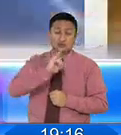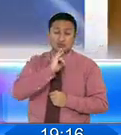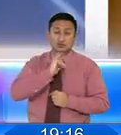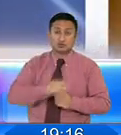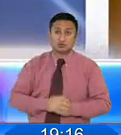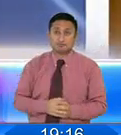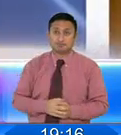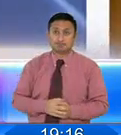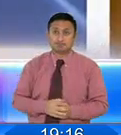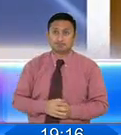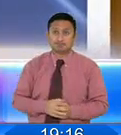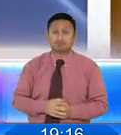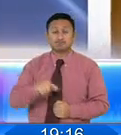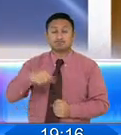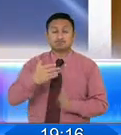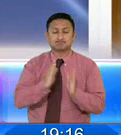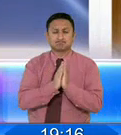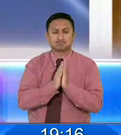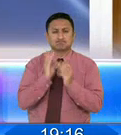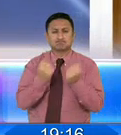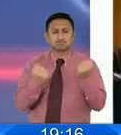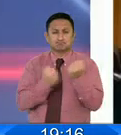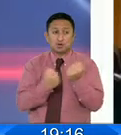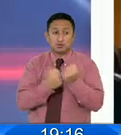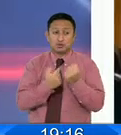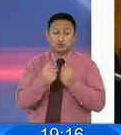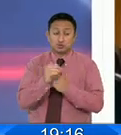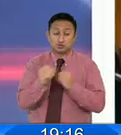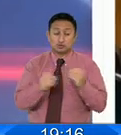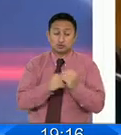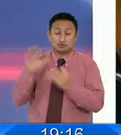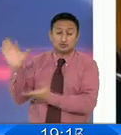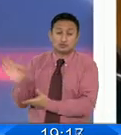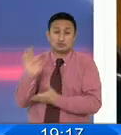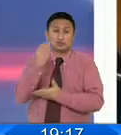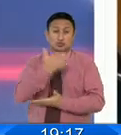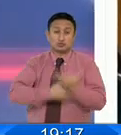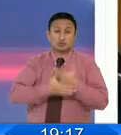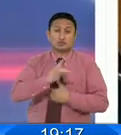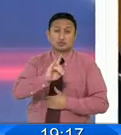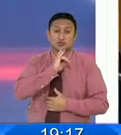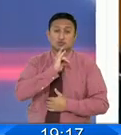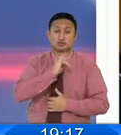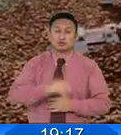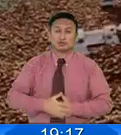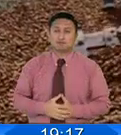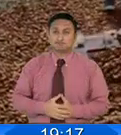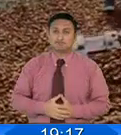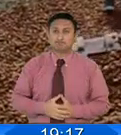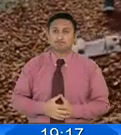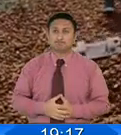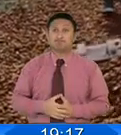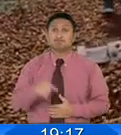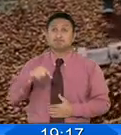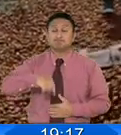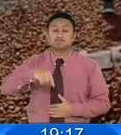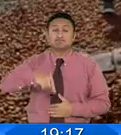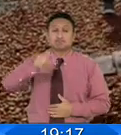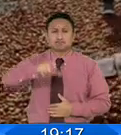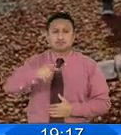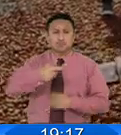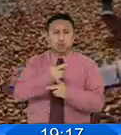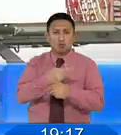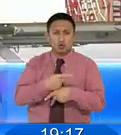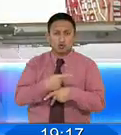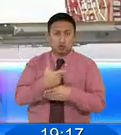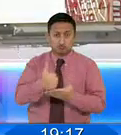En ese marco solicitaron el apoyo frente a la oficina del representante comercial de Estados Unidos. Los productores a beneficiarse de este acuerdo